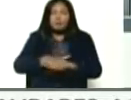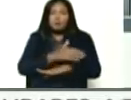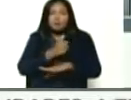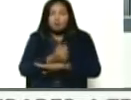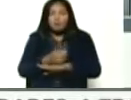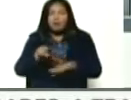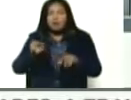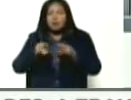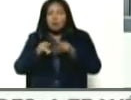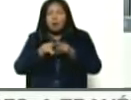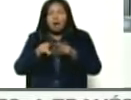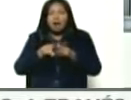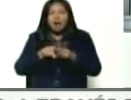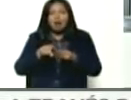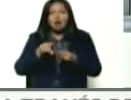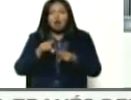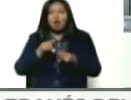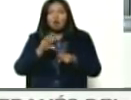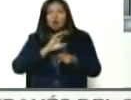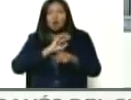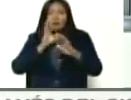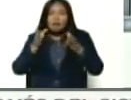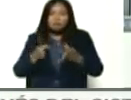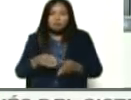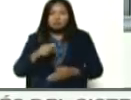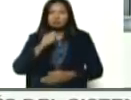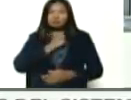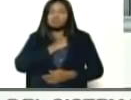culpa por mi gran culpa